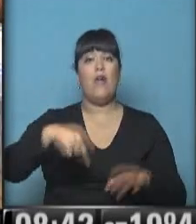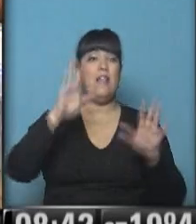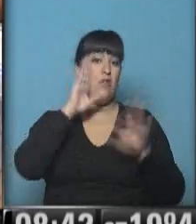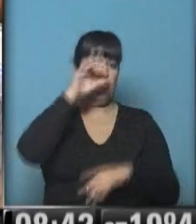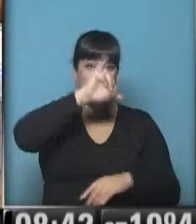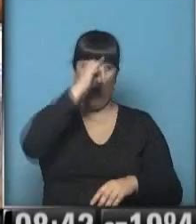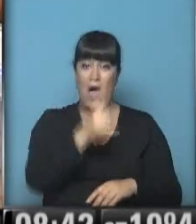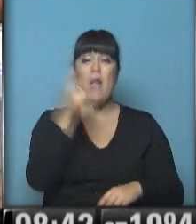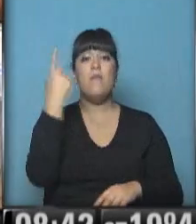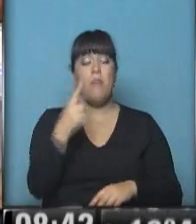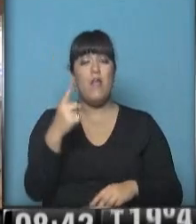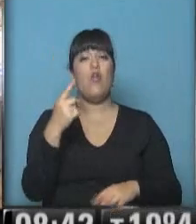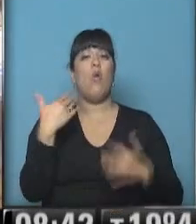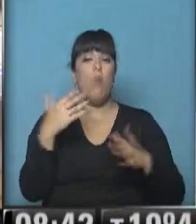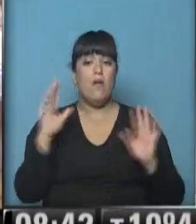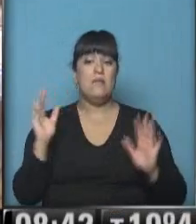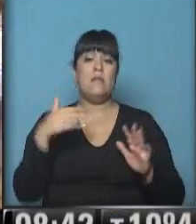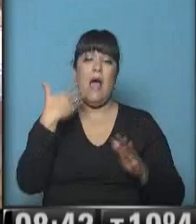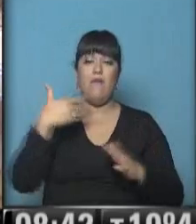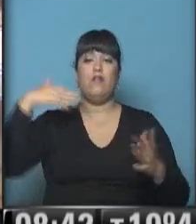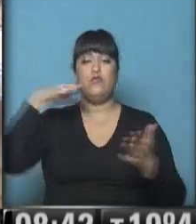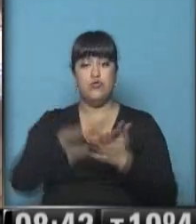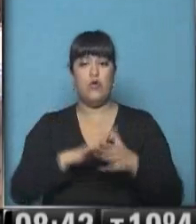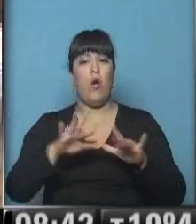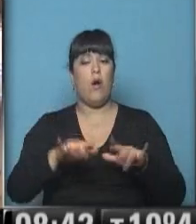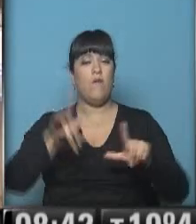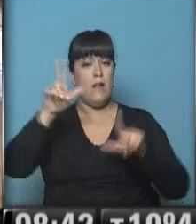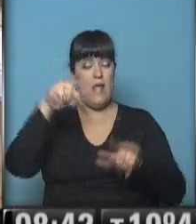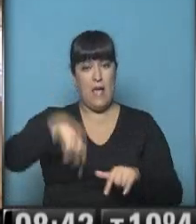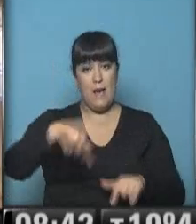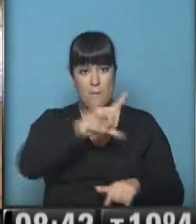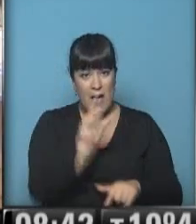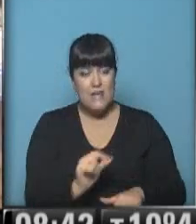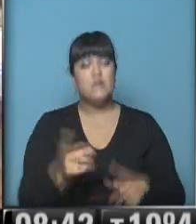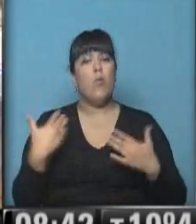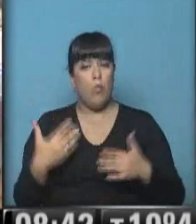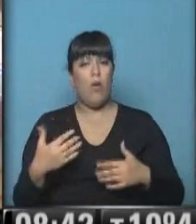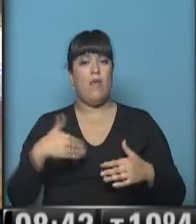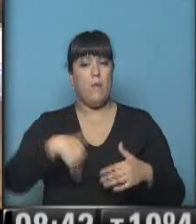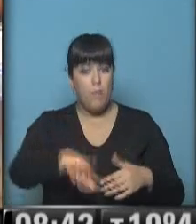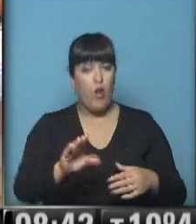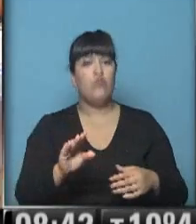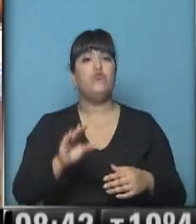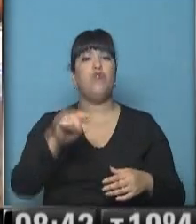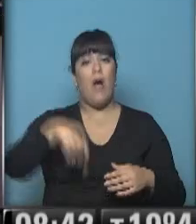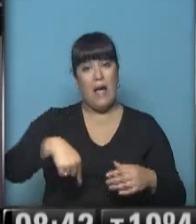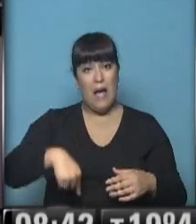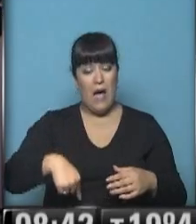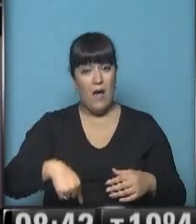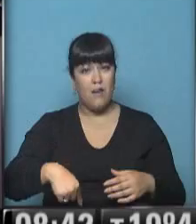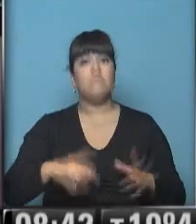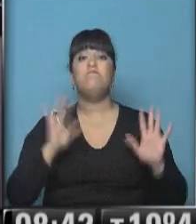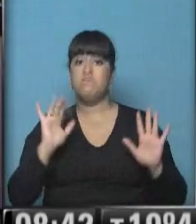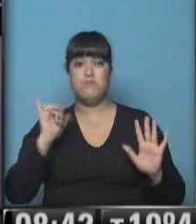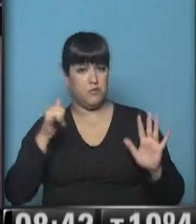pero es posible pensar hablando de software libre de diego en nuestros países hay posibilidades de que en breve tengamos una versión pero local por